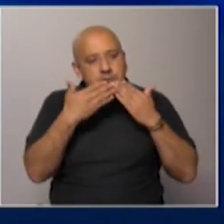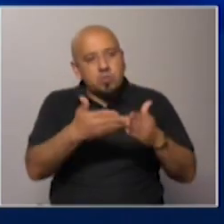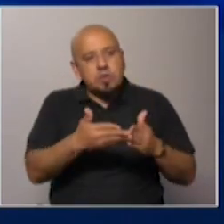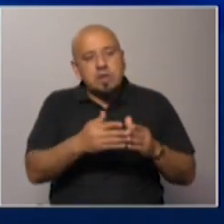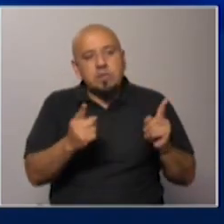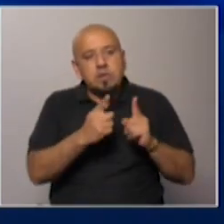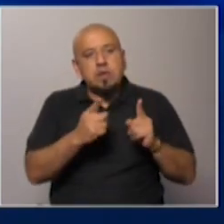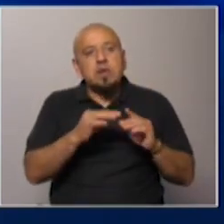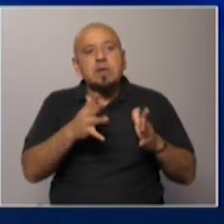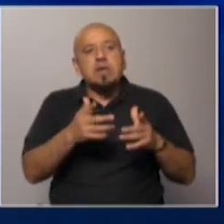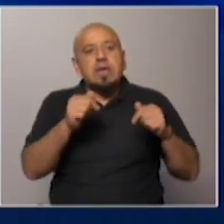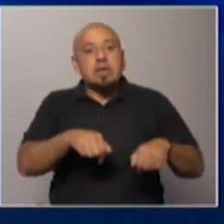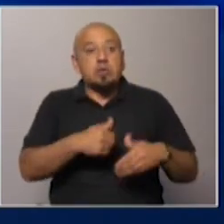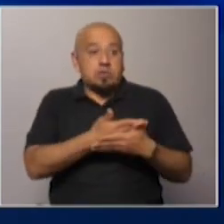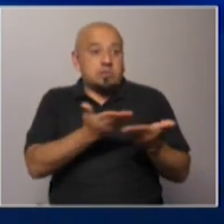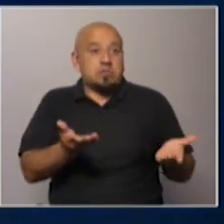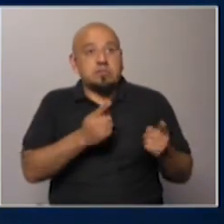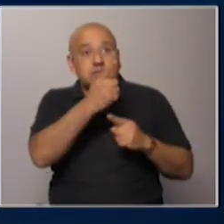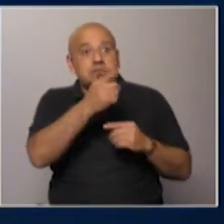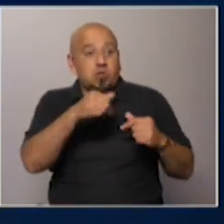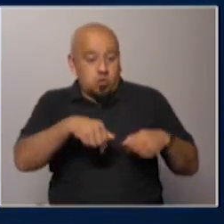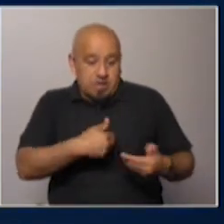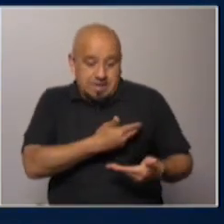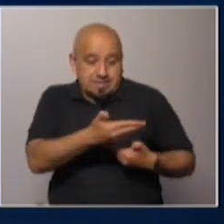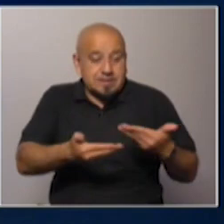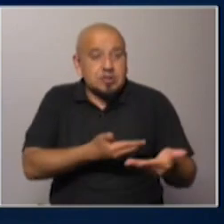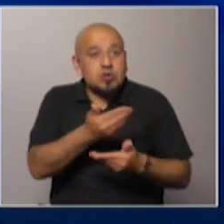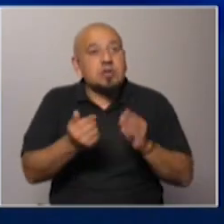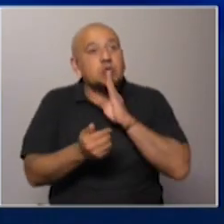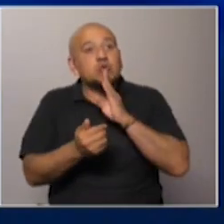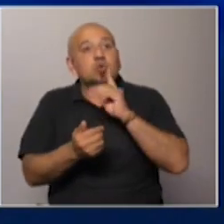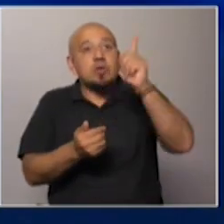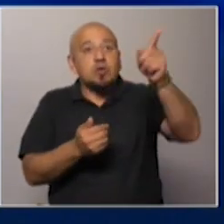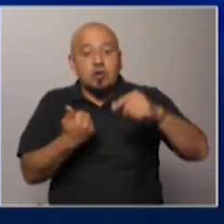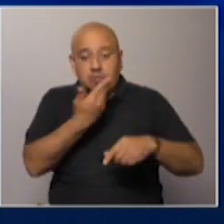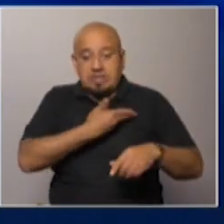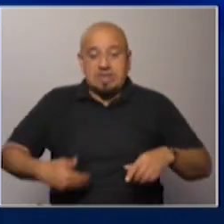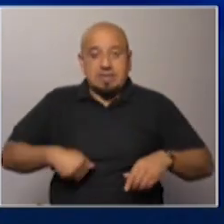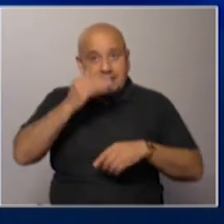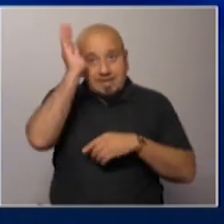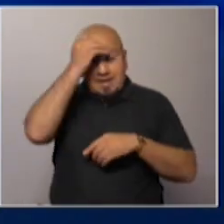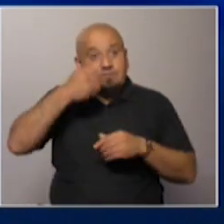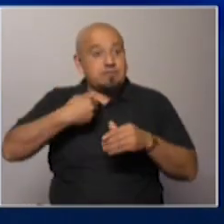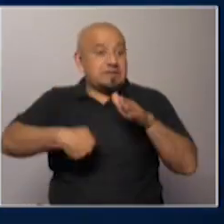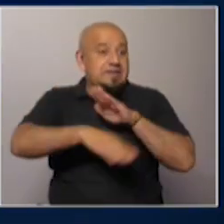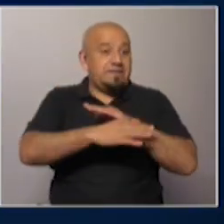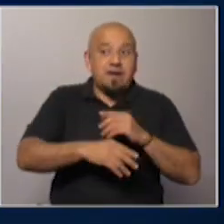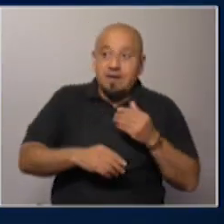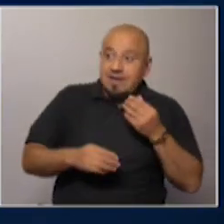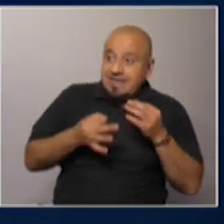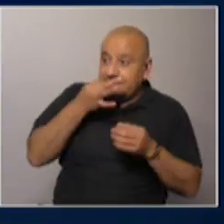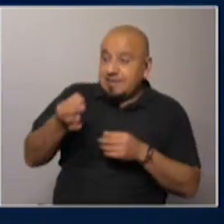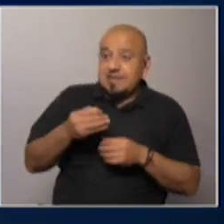breve el comentario es que esto deja en evidencia la falta de transición hoy en eeuu el presidente que se va sin consultarle tiene que joseph biden